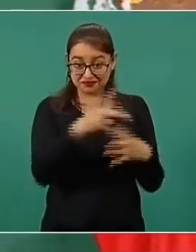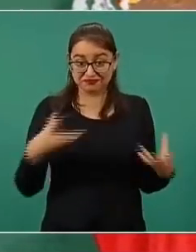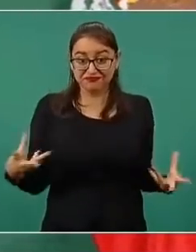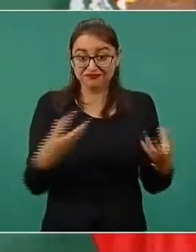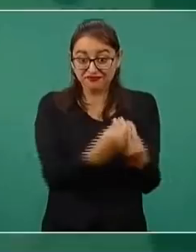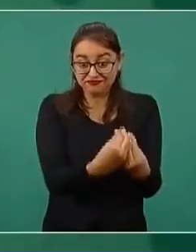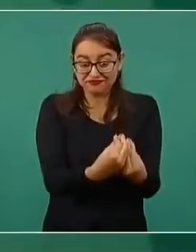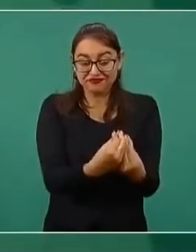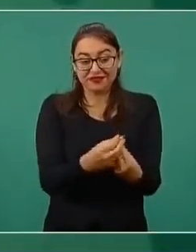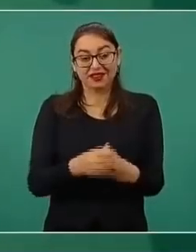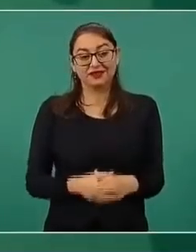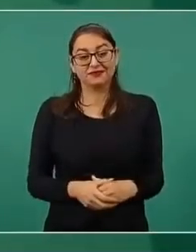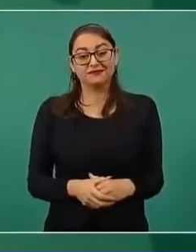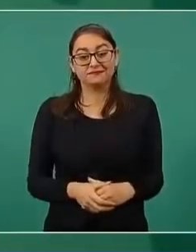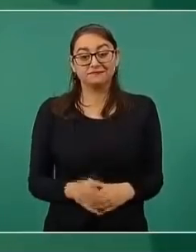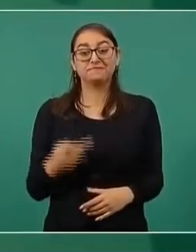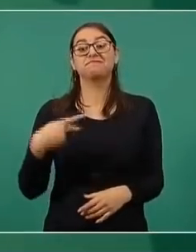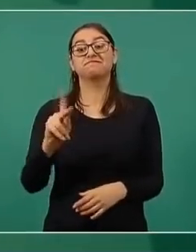Afortunadamente